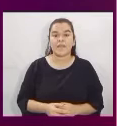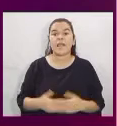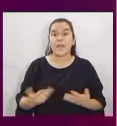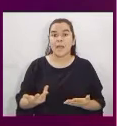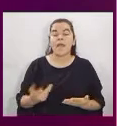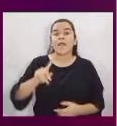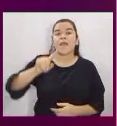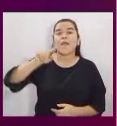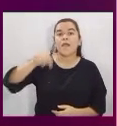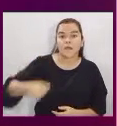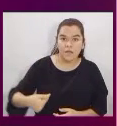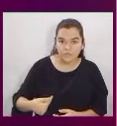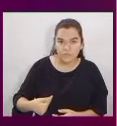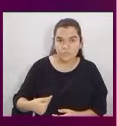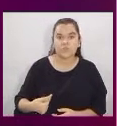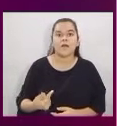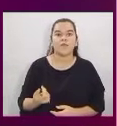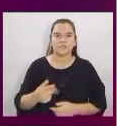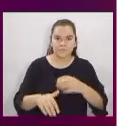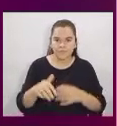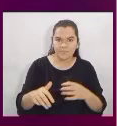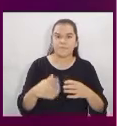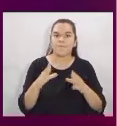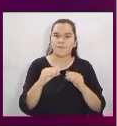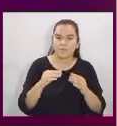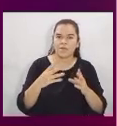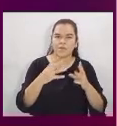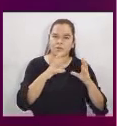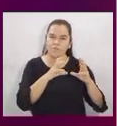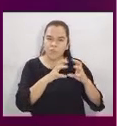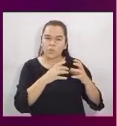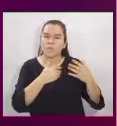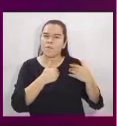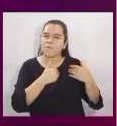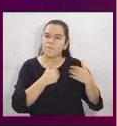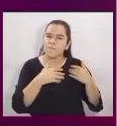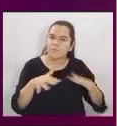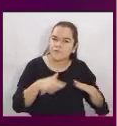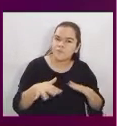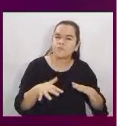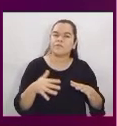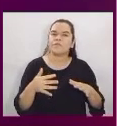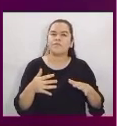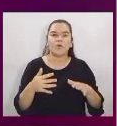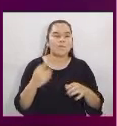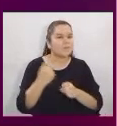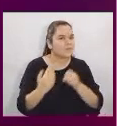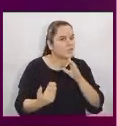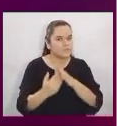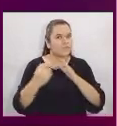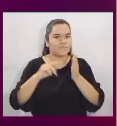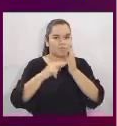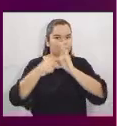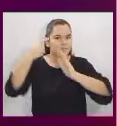Bueno, por supuesto que la causa primaria es el déficit que provoca el gen a nivel cerebelo